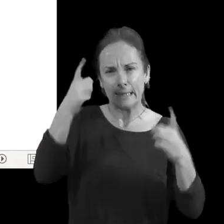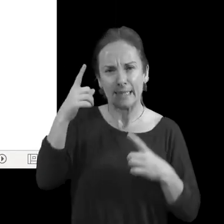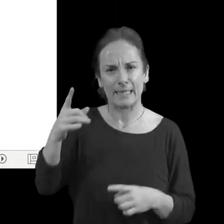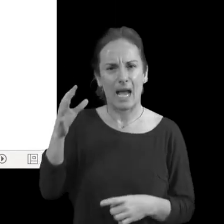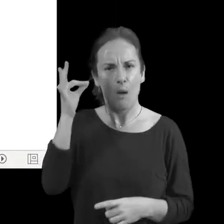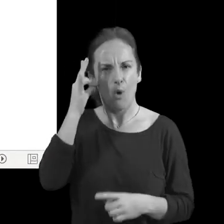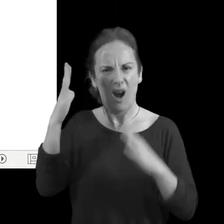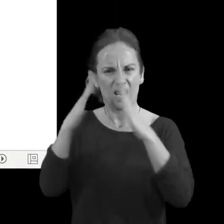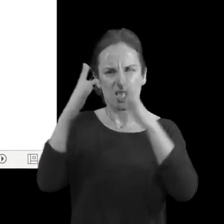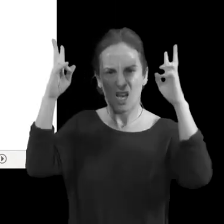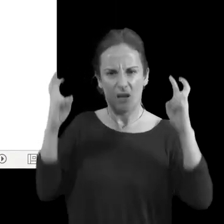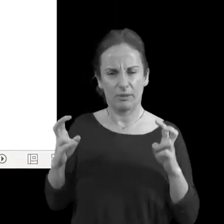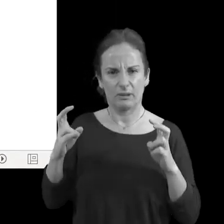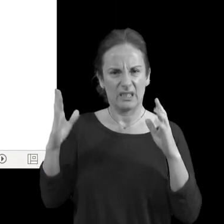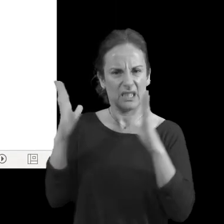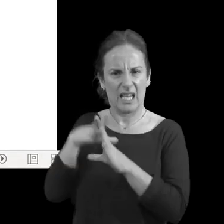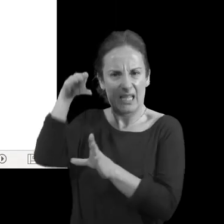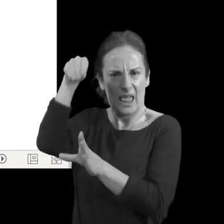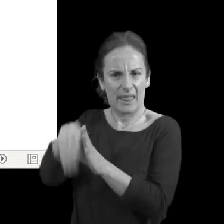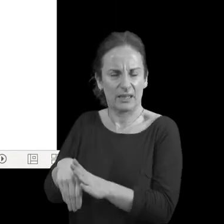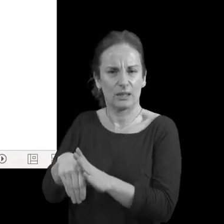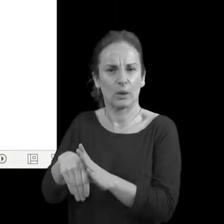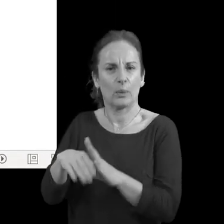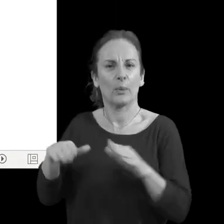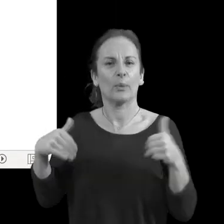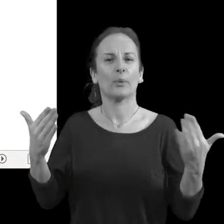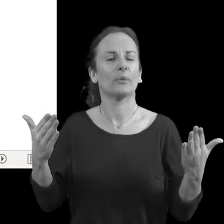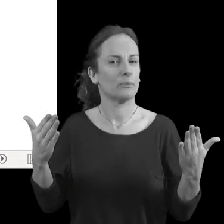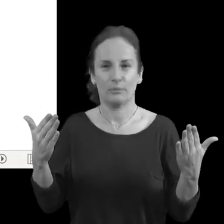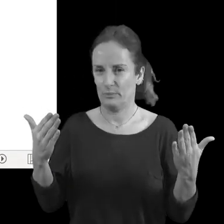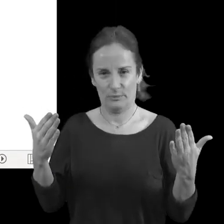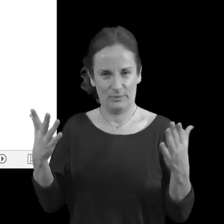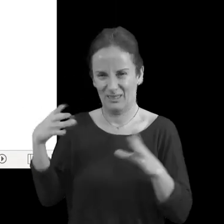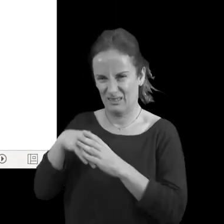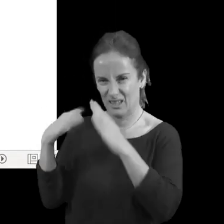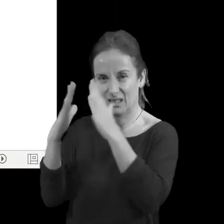adelante, ¿no? En el ámbito doméstico, privado, podríamos recorrer toda esa andadura